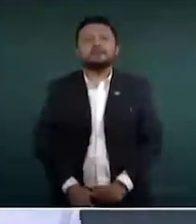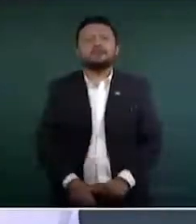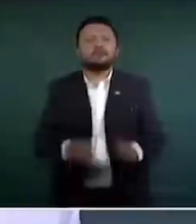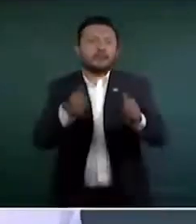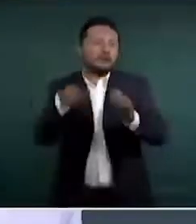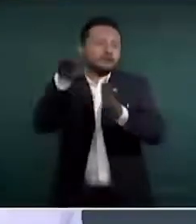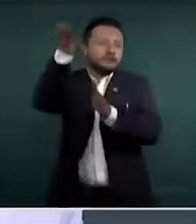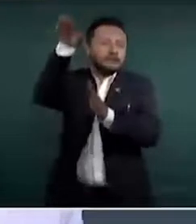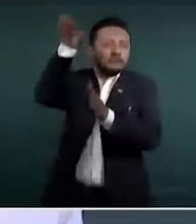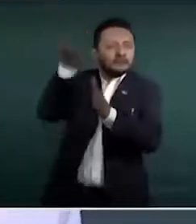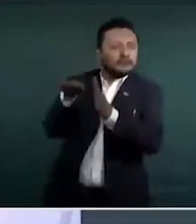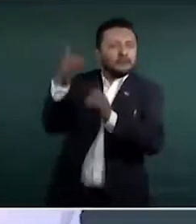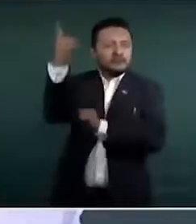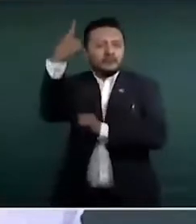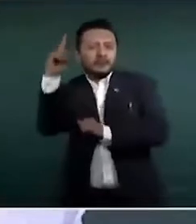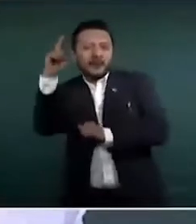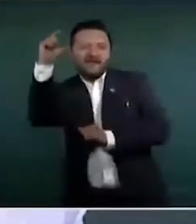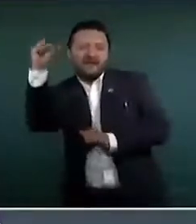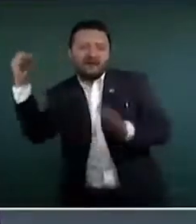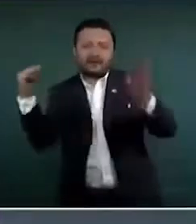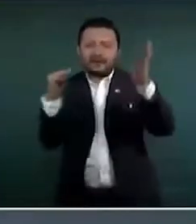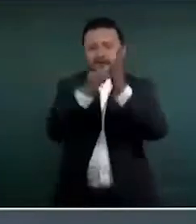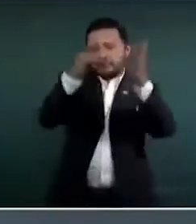menos de 20 millones.